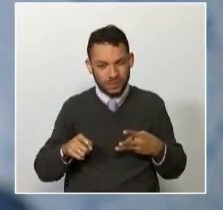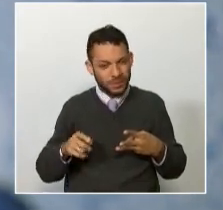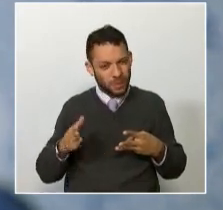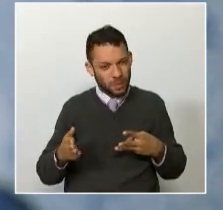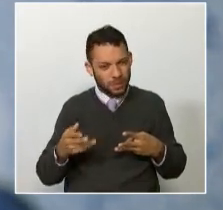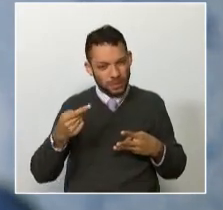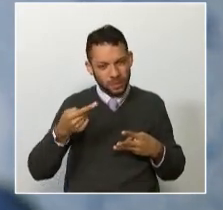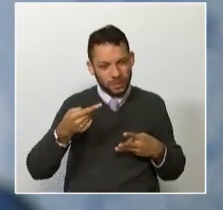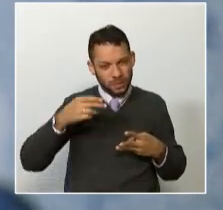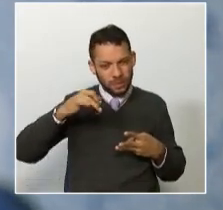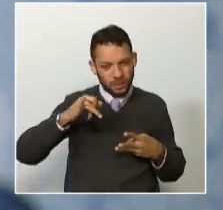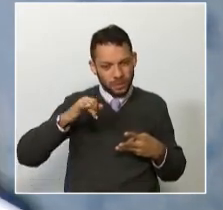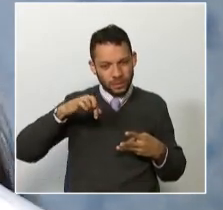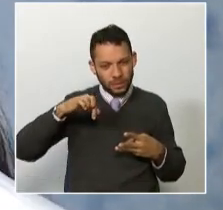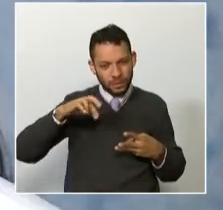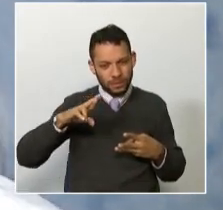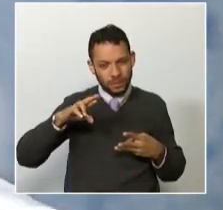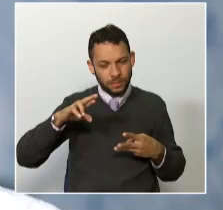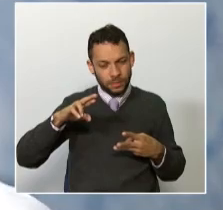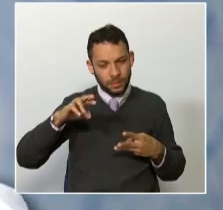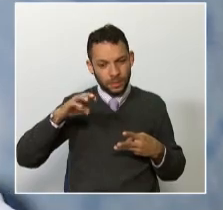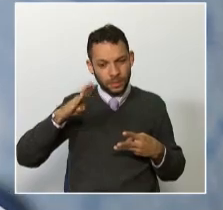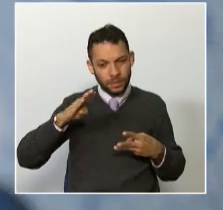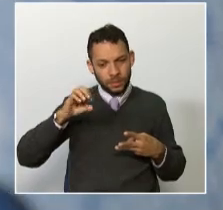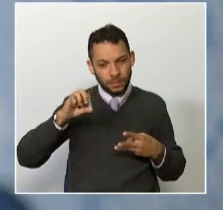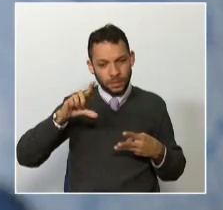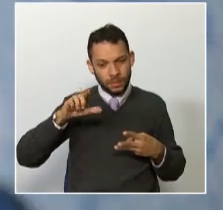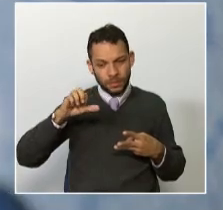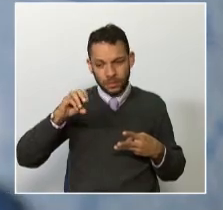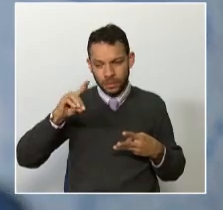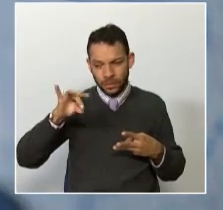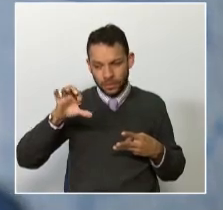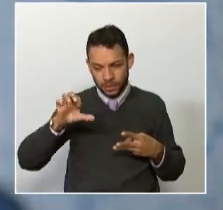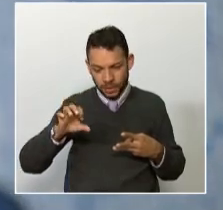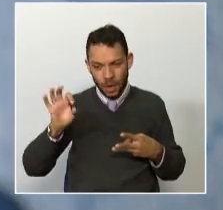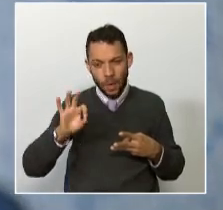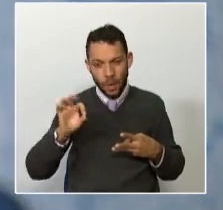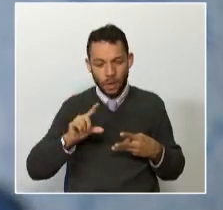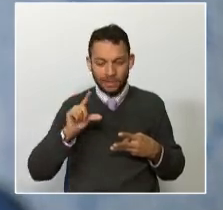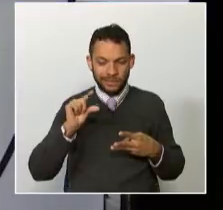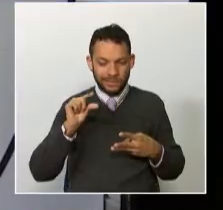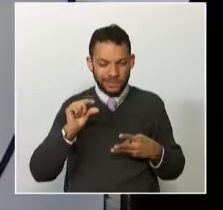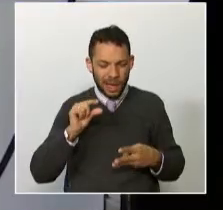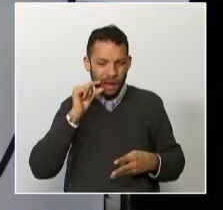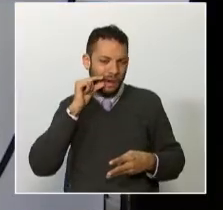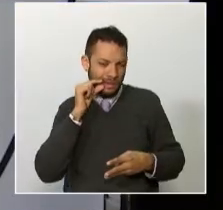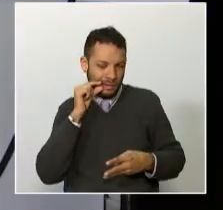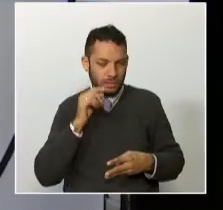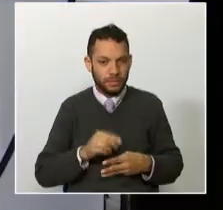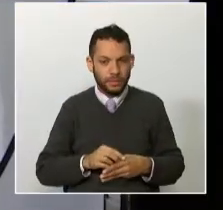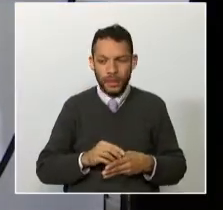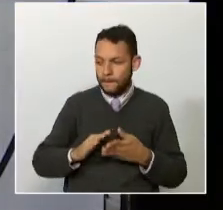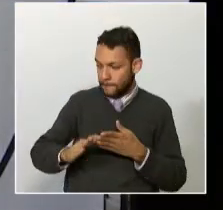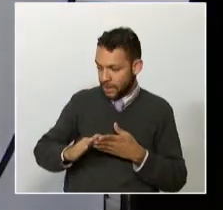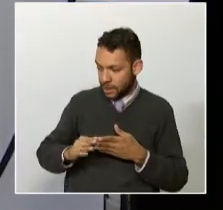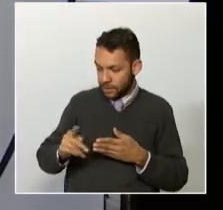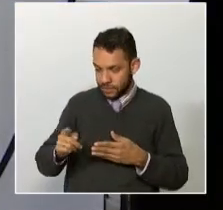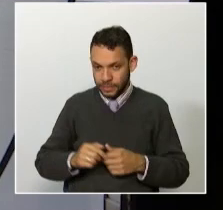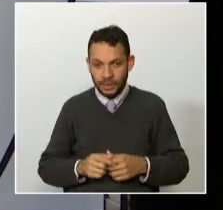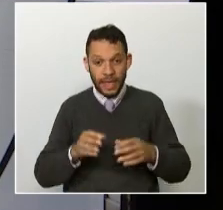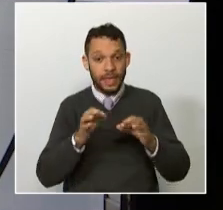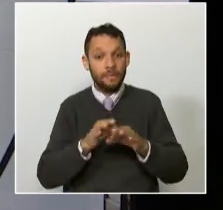o con un esfero, Un corcho, un corcho, sí, Perdón. eso.